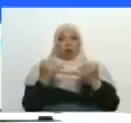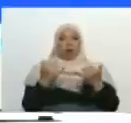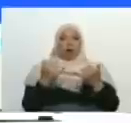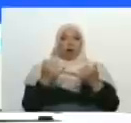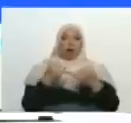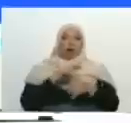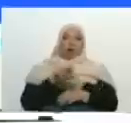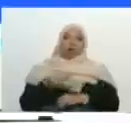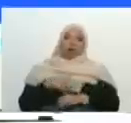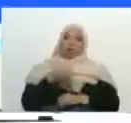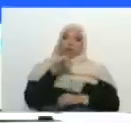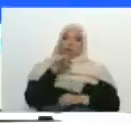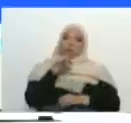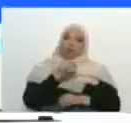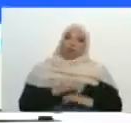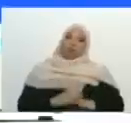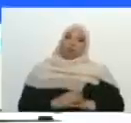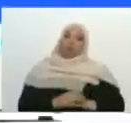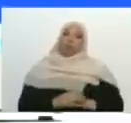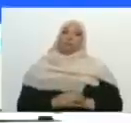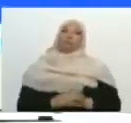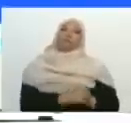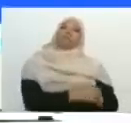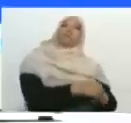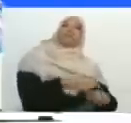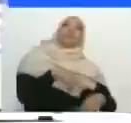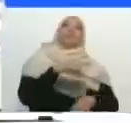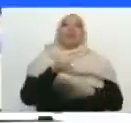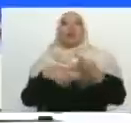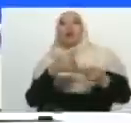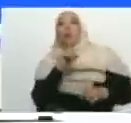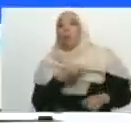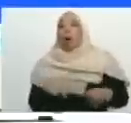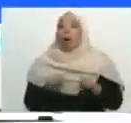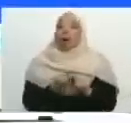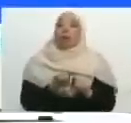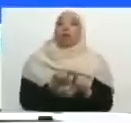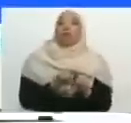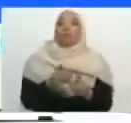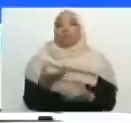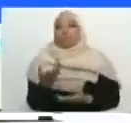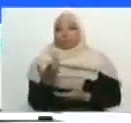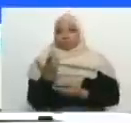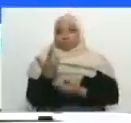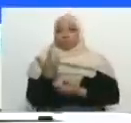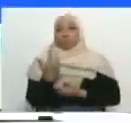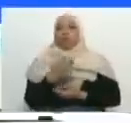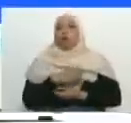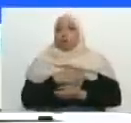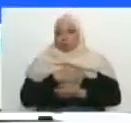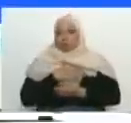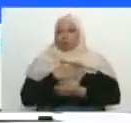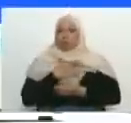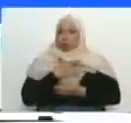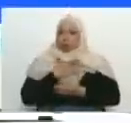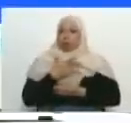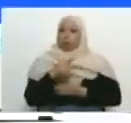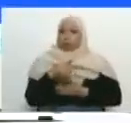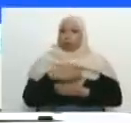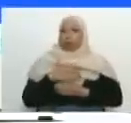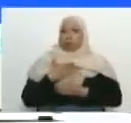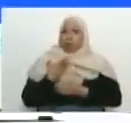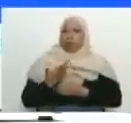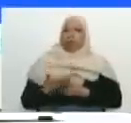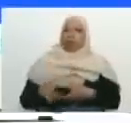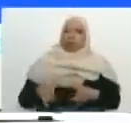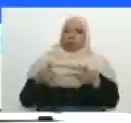decir que fueron ellos, le dice, tienes luz verde para iniciar el proceso